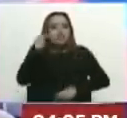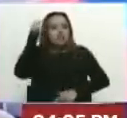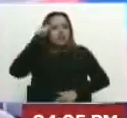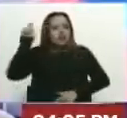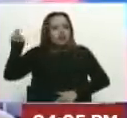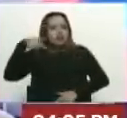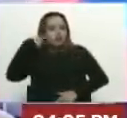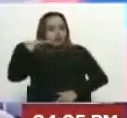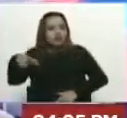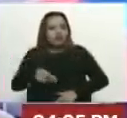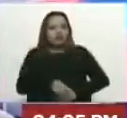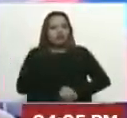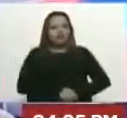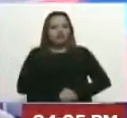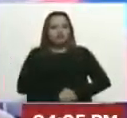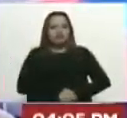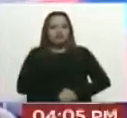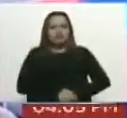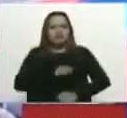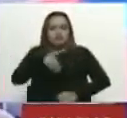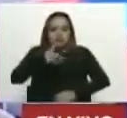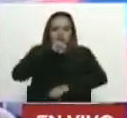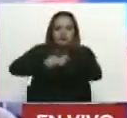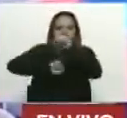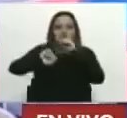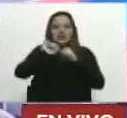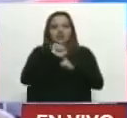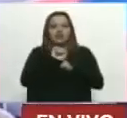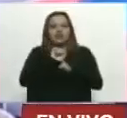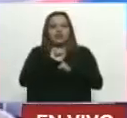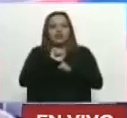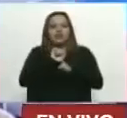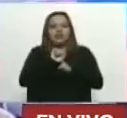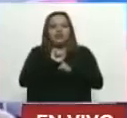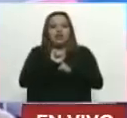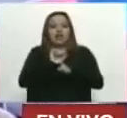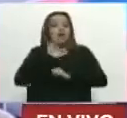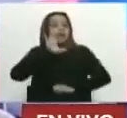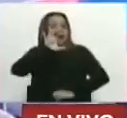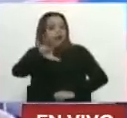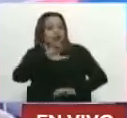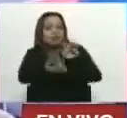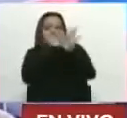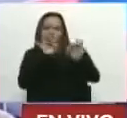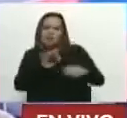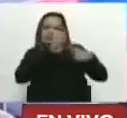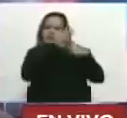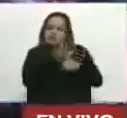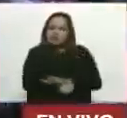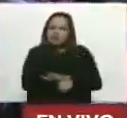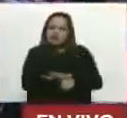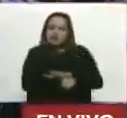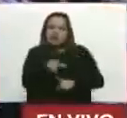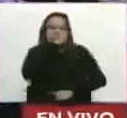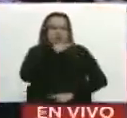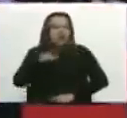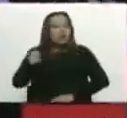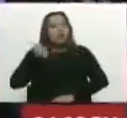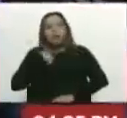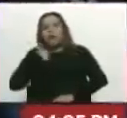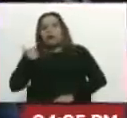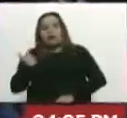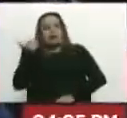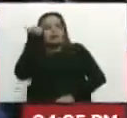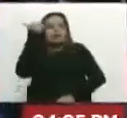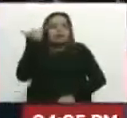política, para defender al Estado-Nación como instrumento de dominación de clase, de cualquier